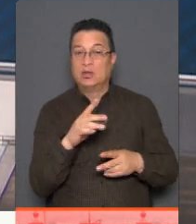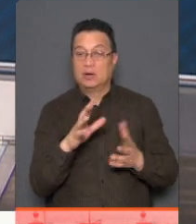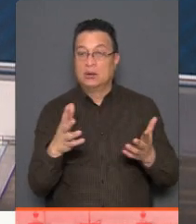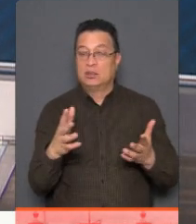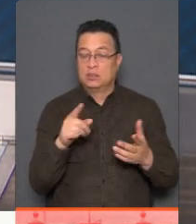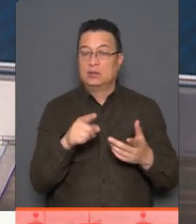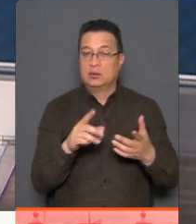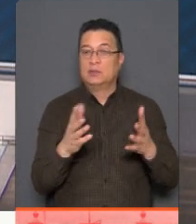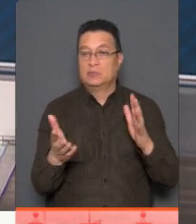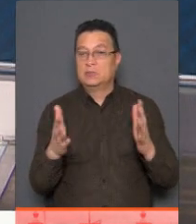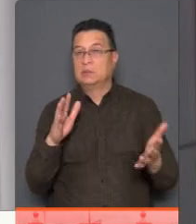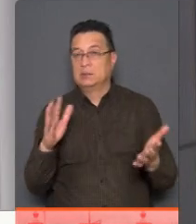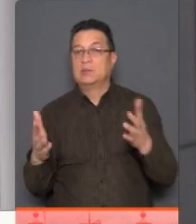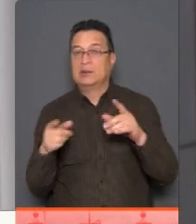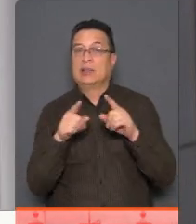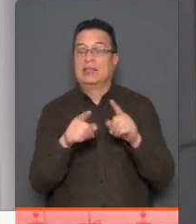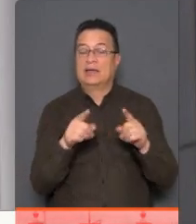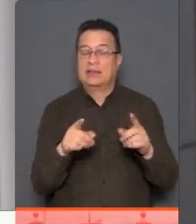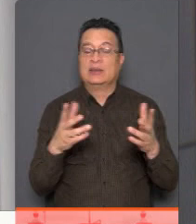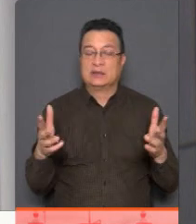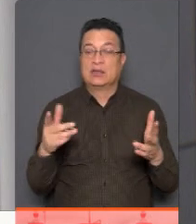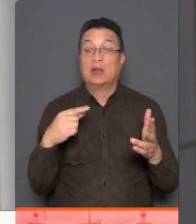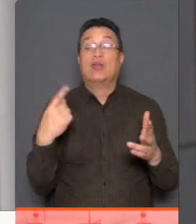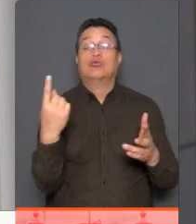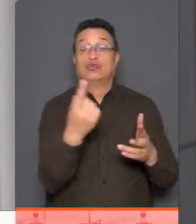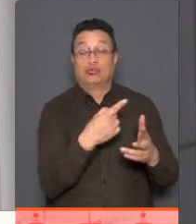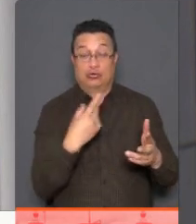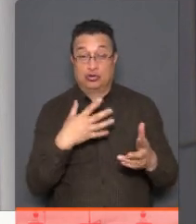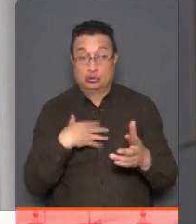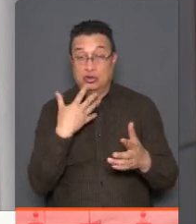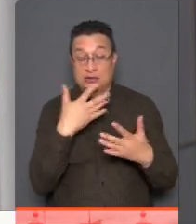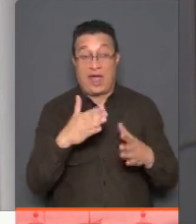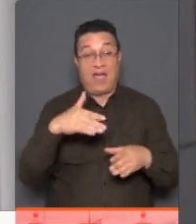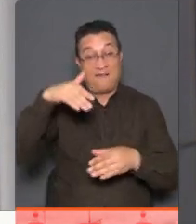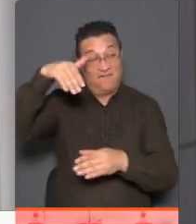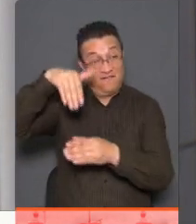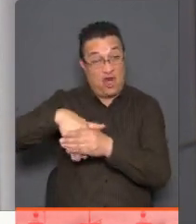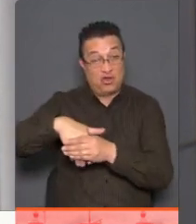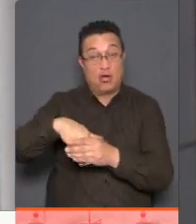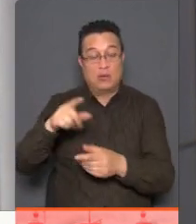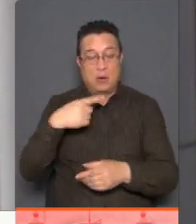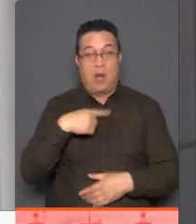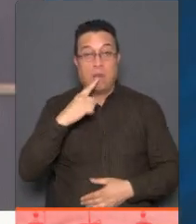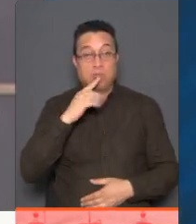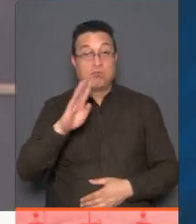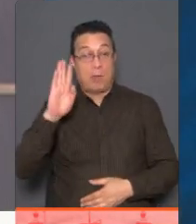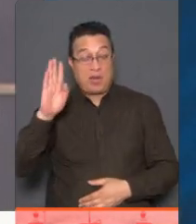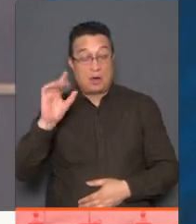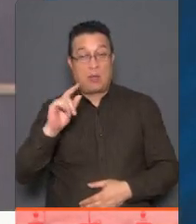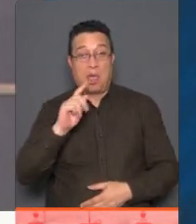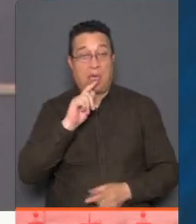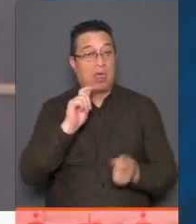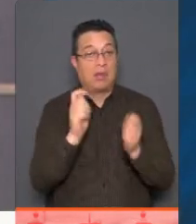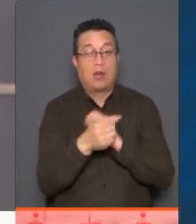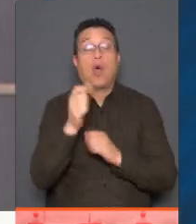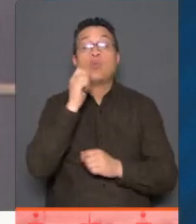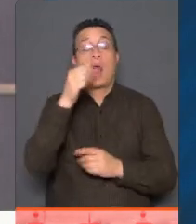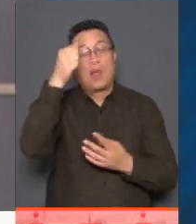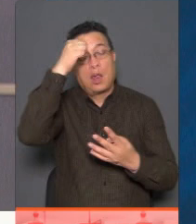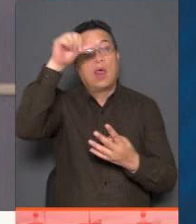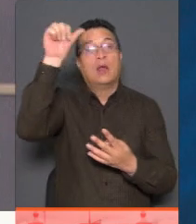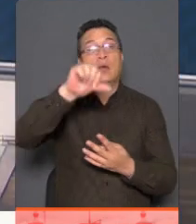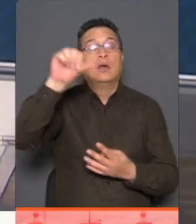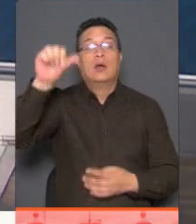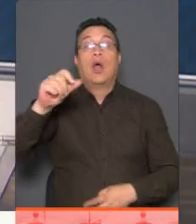otra forma lo que nosotros habíamos votado no era la promesa que había. Y se exponen a sanciones. ¿Cuáles son, Axel? Es